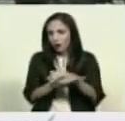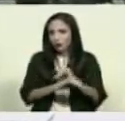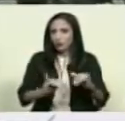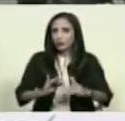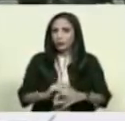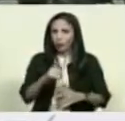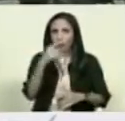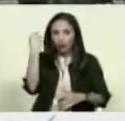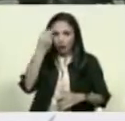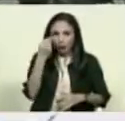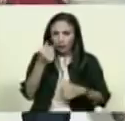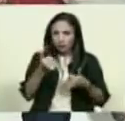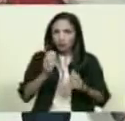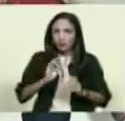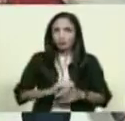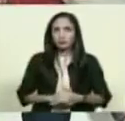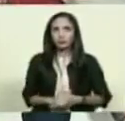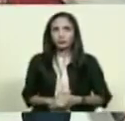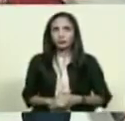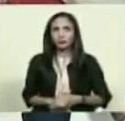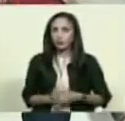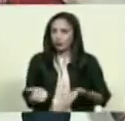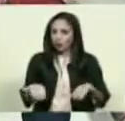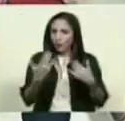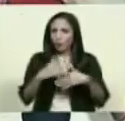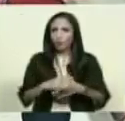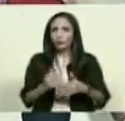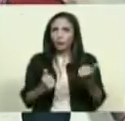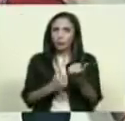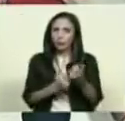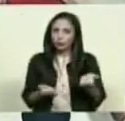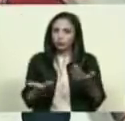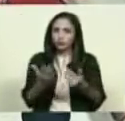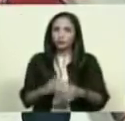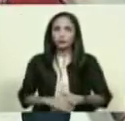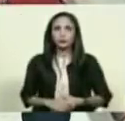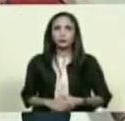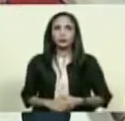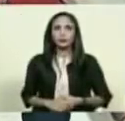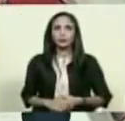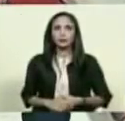les parece? Bueno, hay que hacerlo.